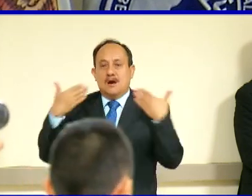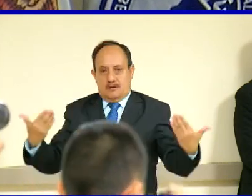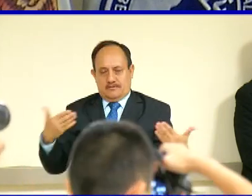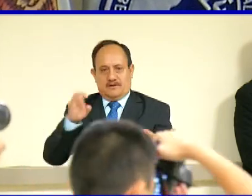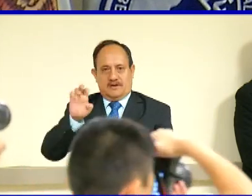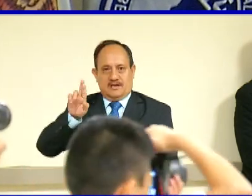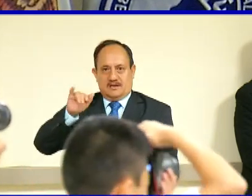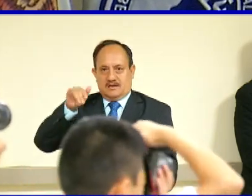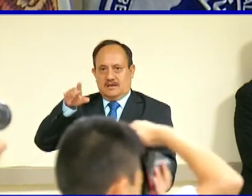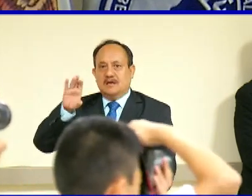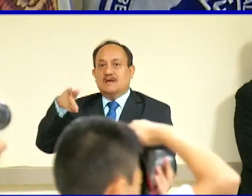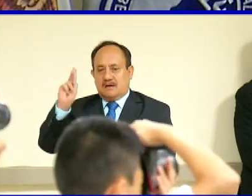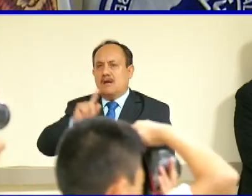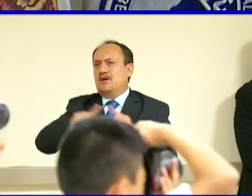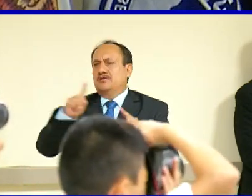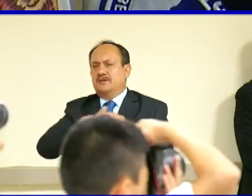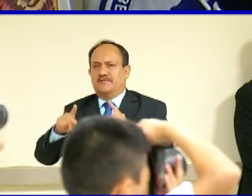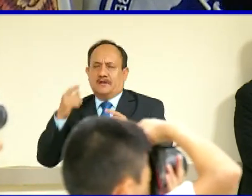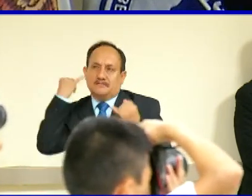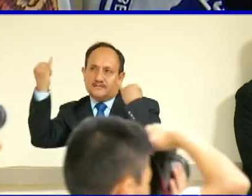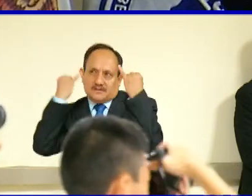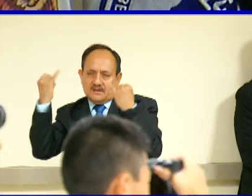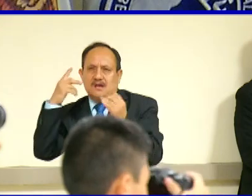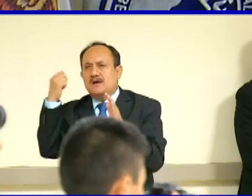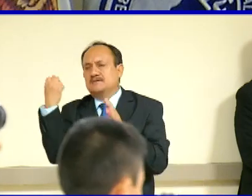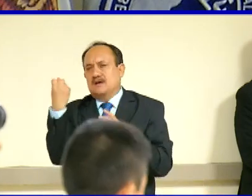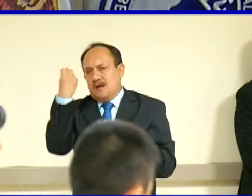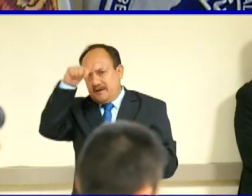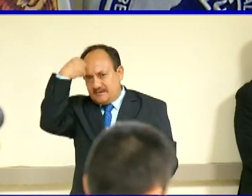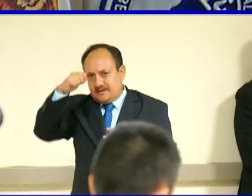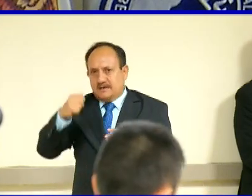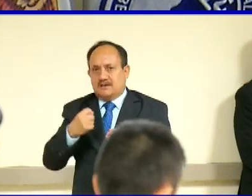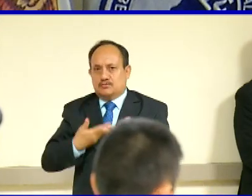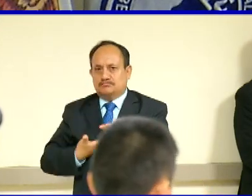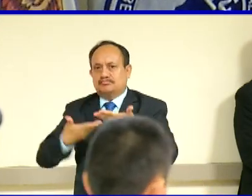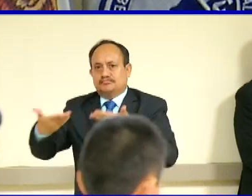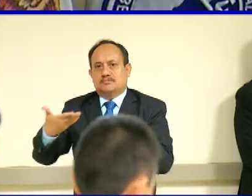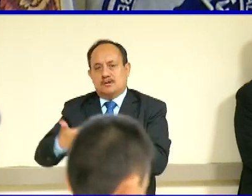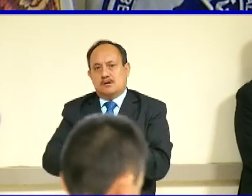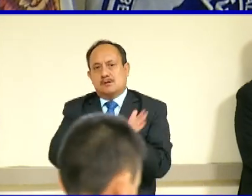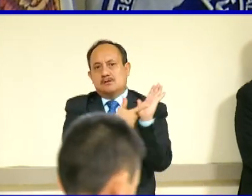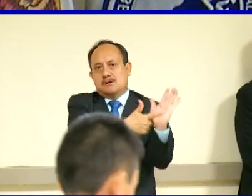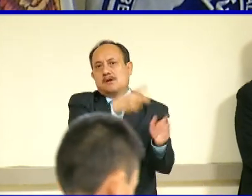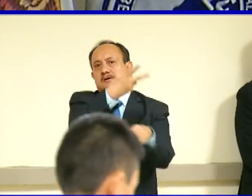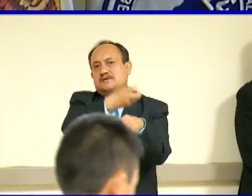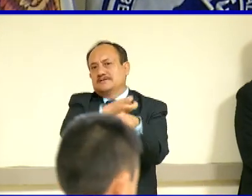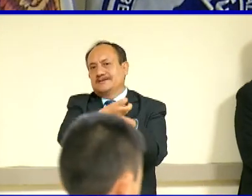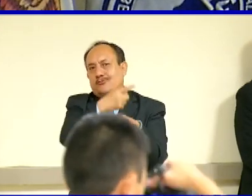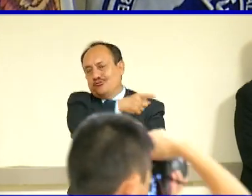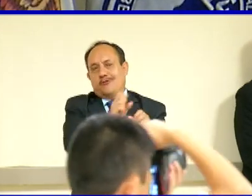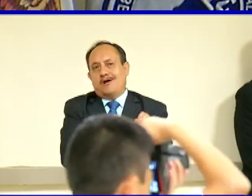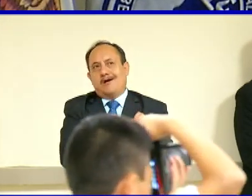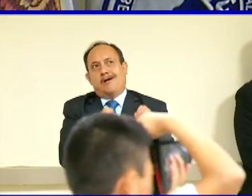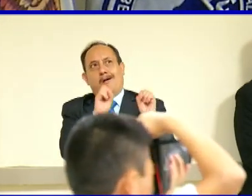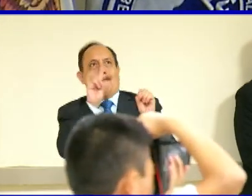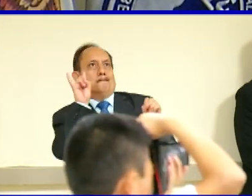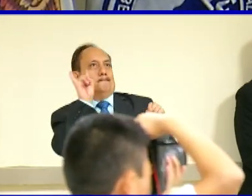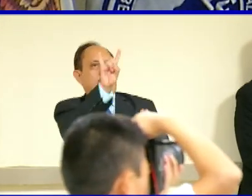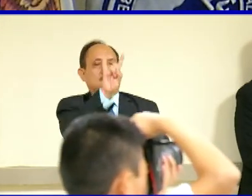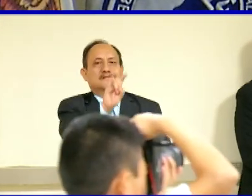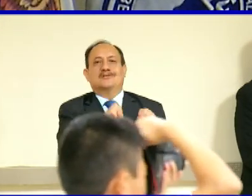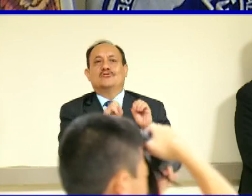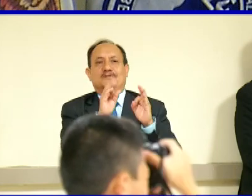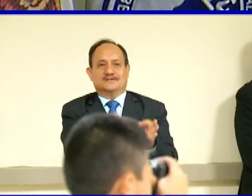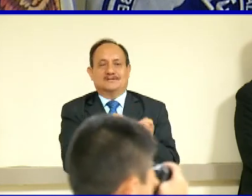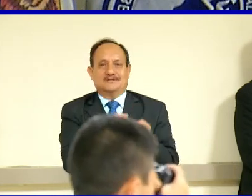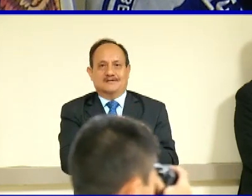Eric, diferentes alternativas y estrategias. Queremos compartir contigo. Este sería el segundo que tienes ya en tu oficina y se lo